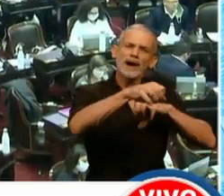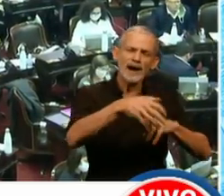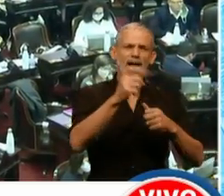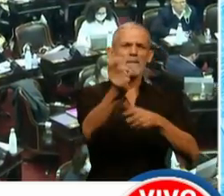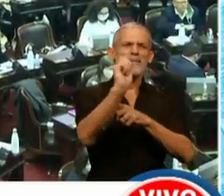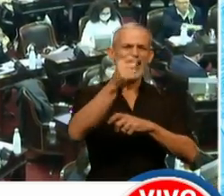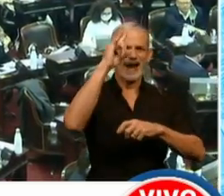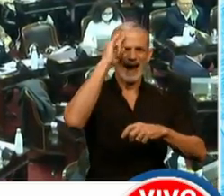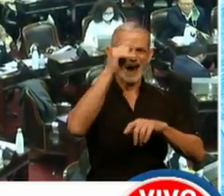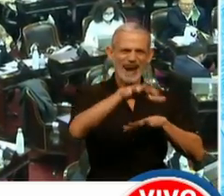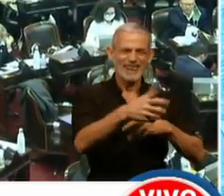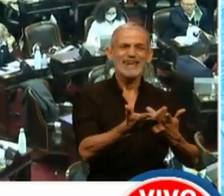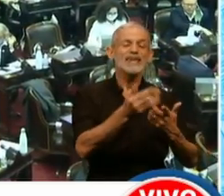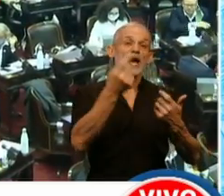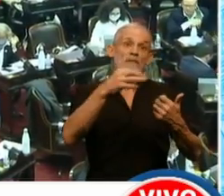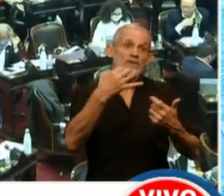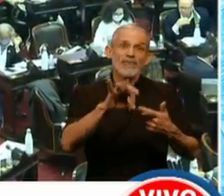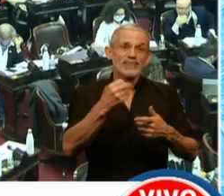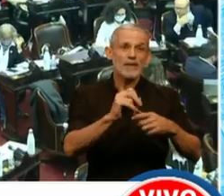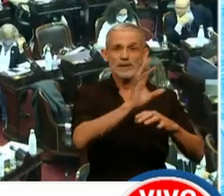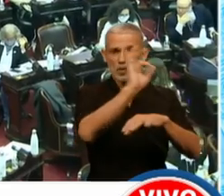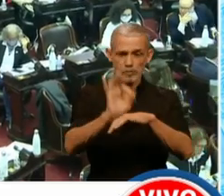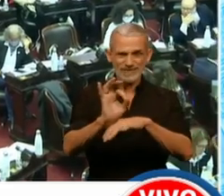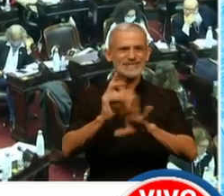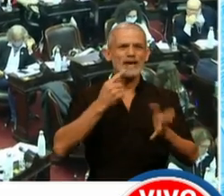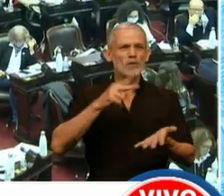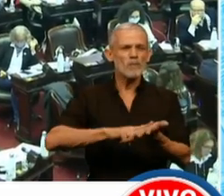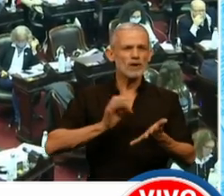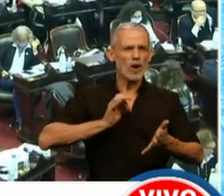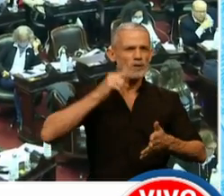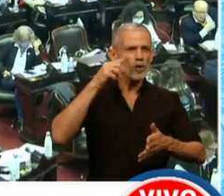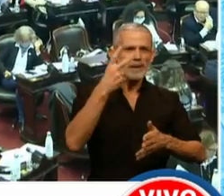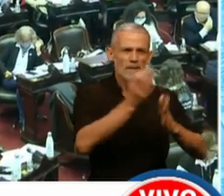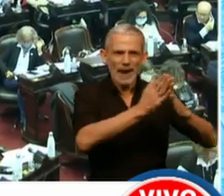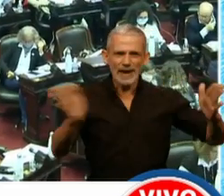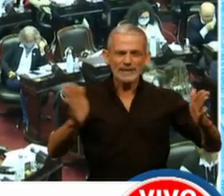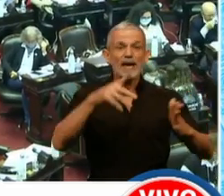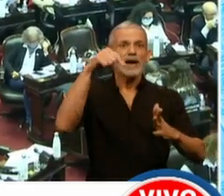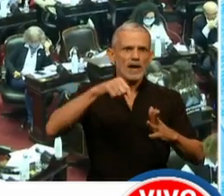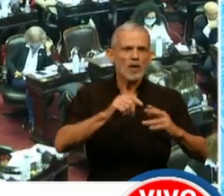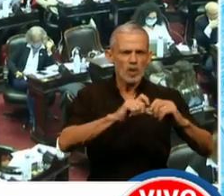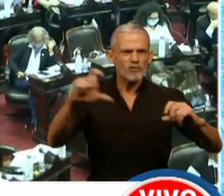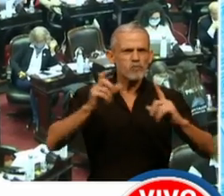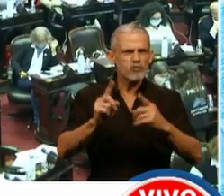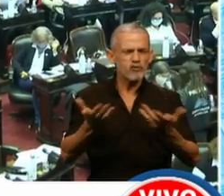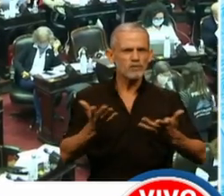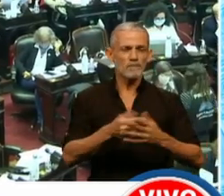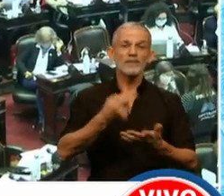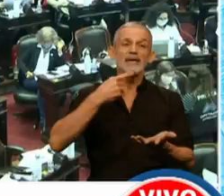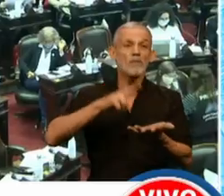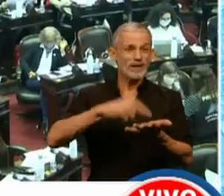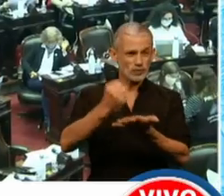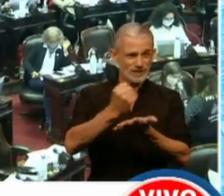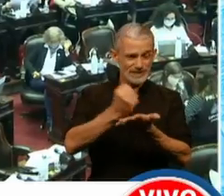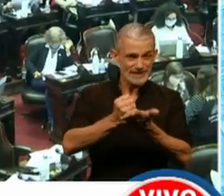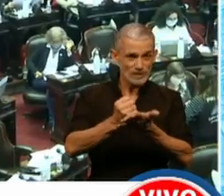pesca que podía haber quedado exenta ya desde el 2020 etcétera es meter en el impuesto de serie eos